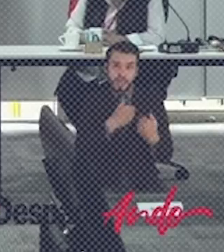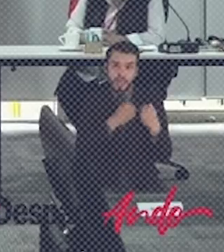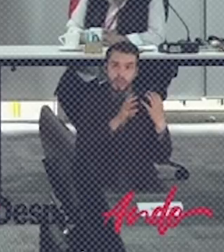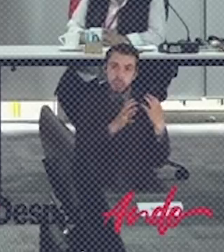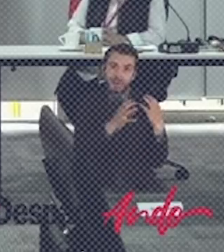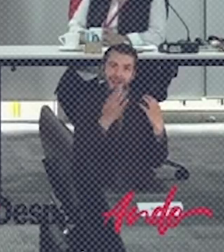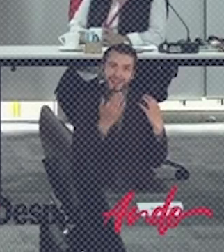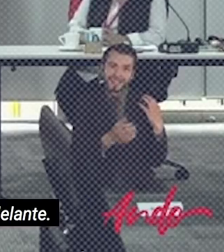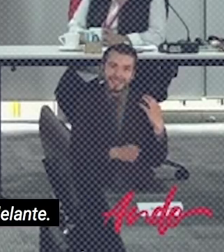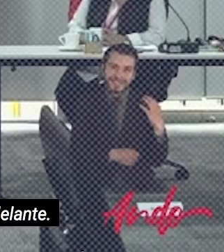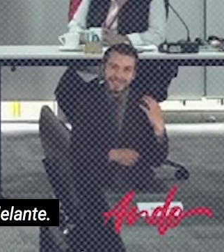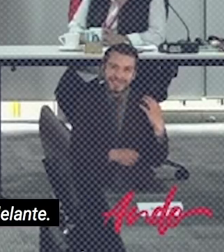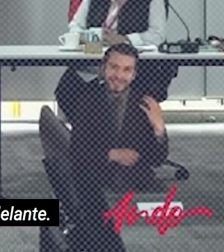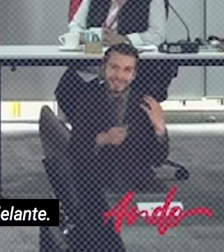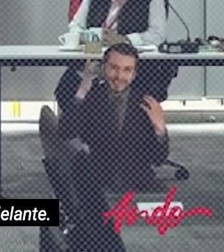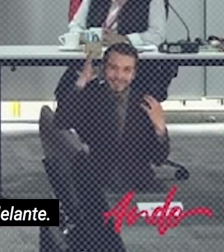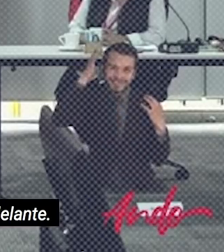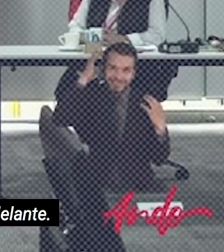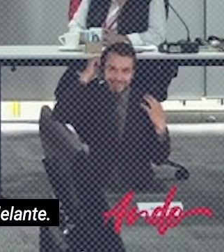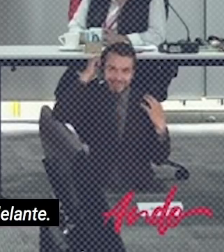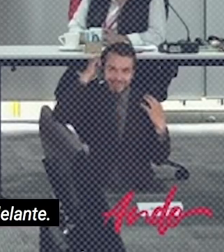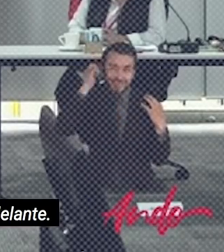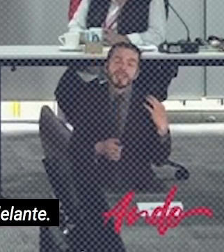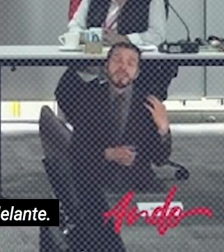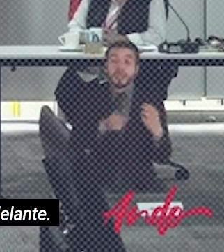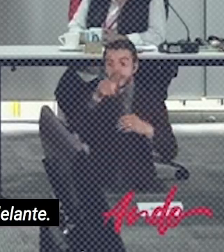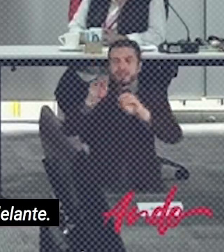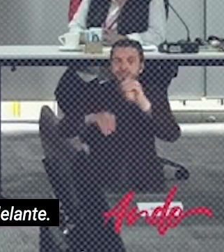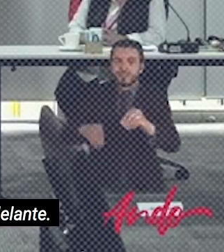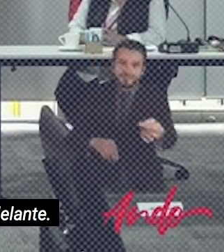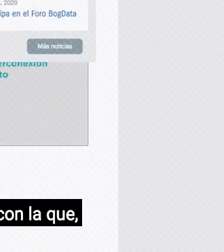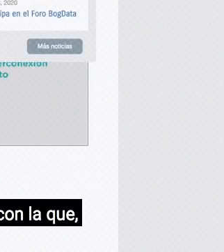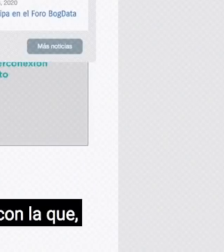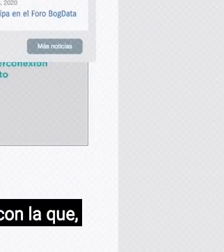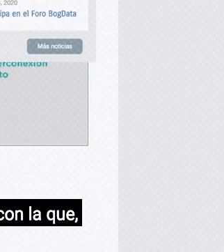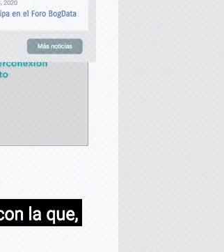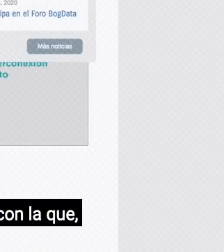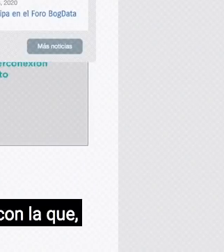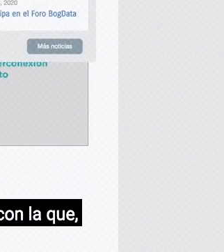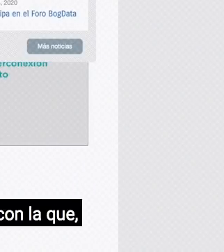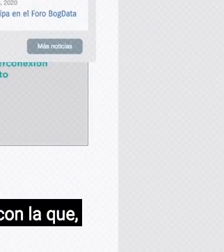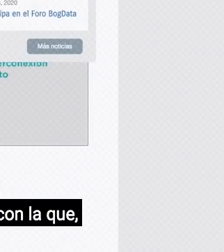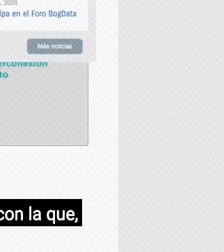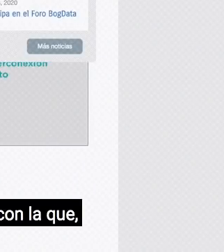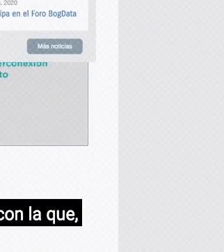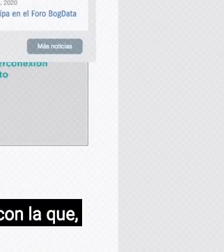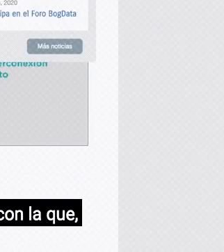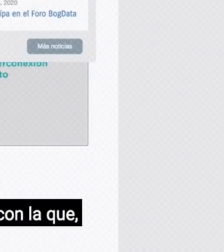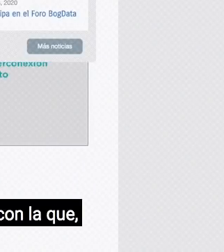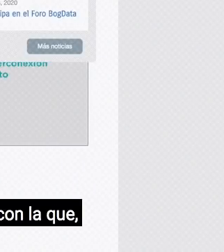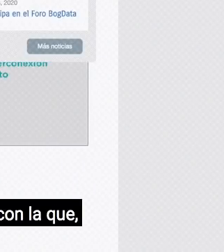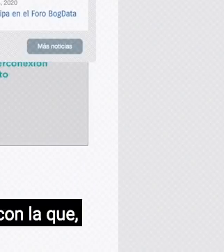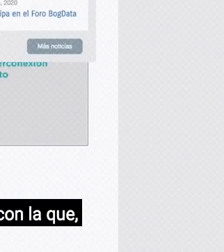el hijo con todo el cariño, pero nos ha sacado un poquito de canas. Ya casi lo sacamos adelante. Bogdata es la plataforma que contrató